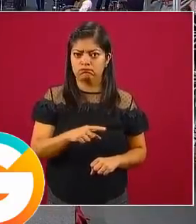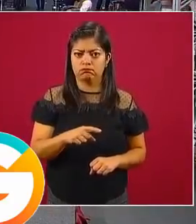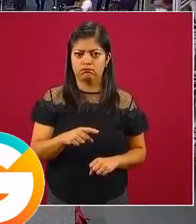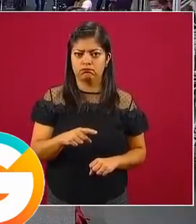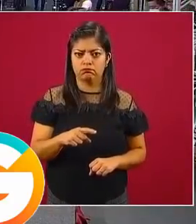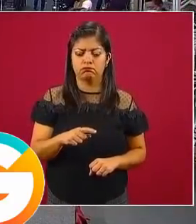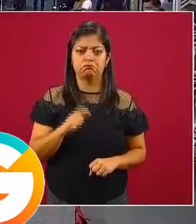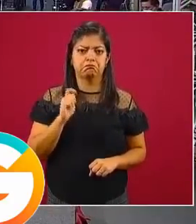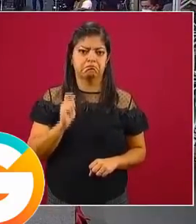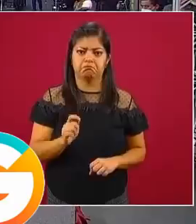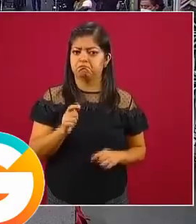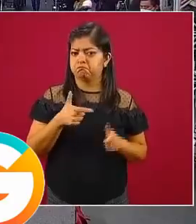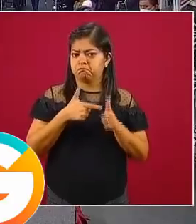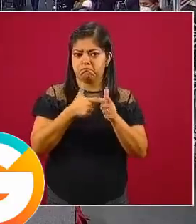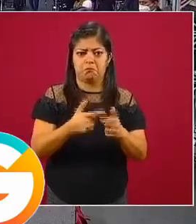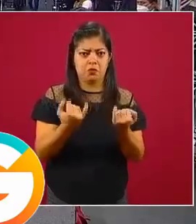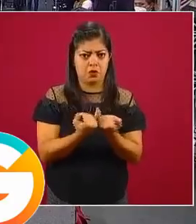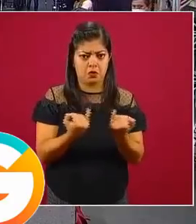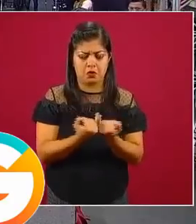como tal.